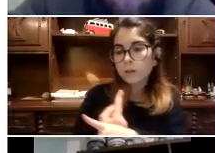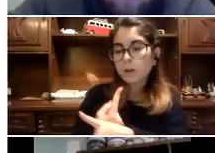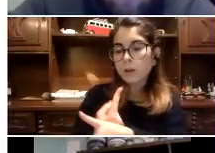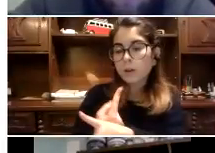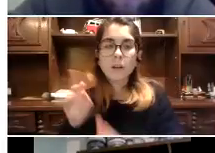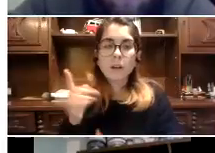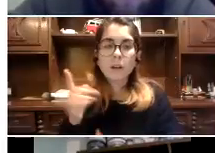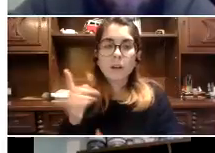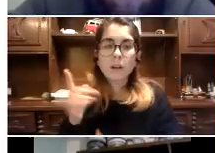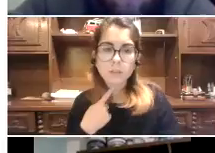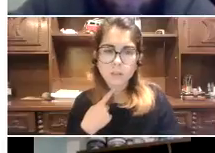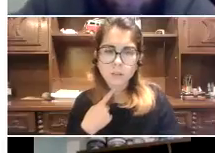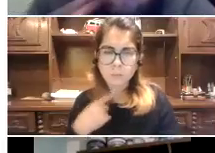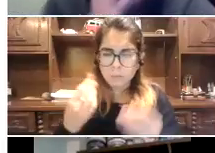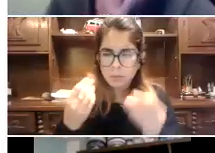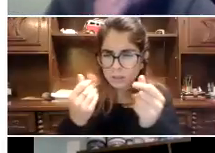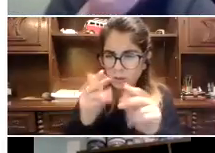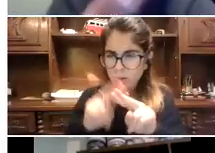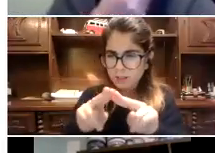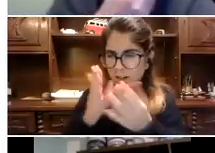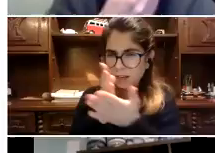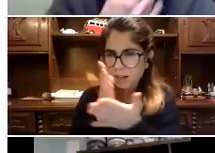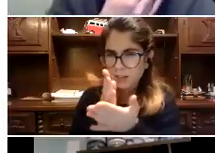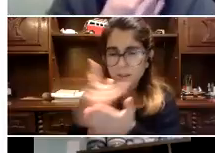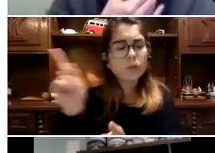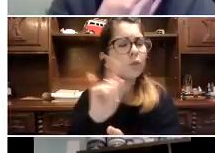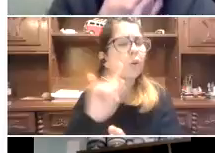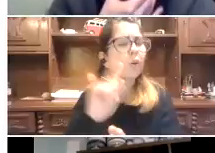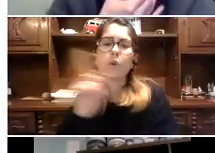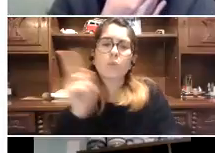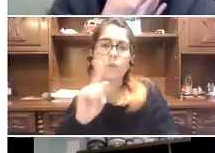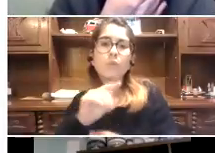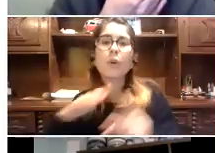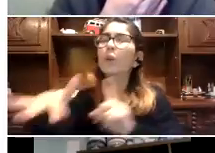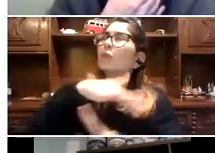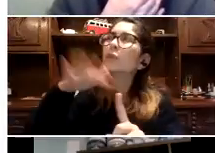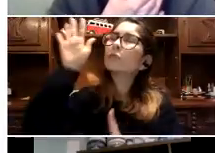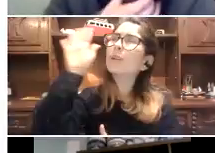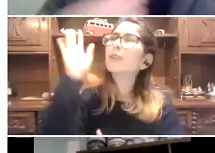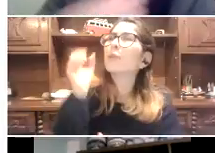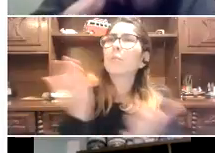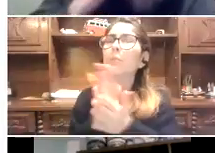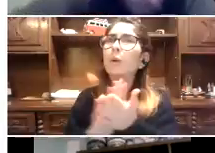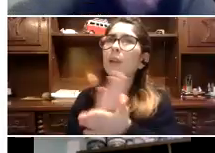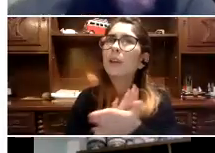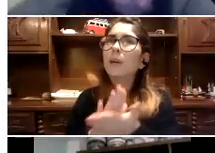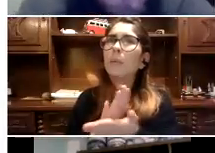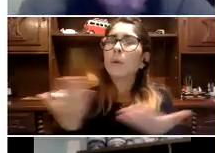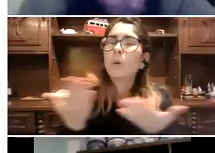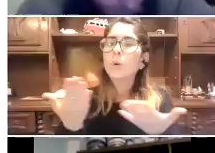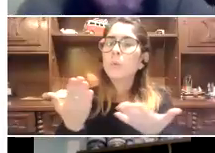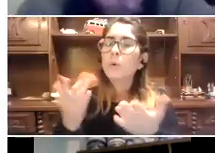una clase, simular una clase. No, no me imagino una clase. El contexto que imagino para esta evaluación es un espacio